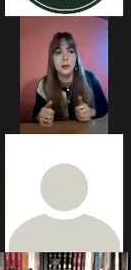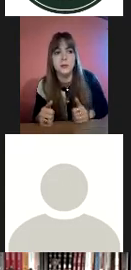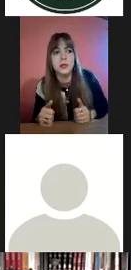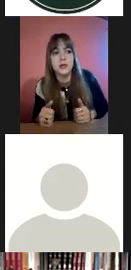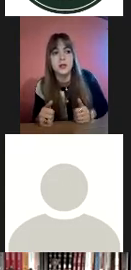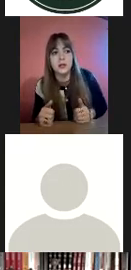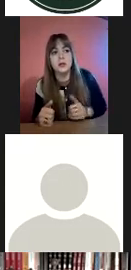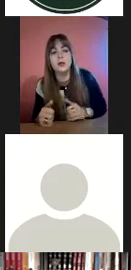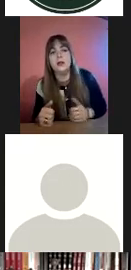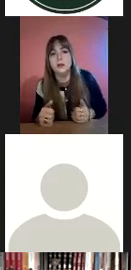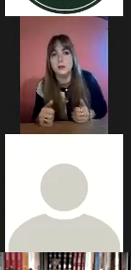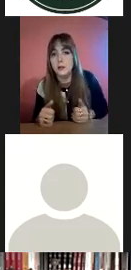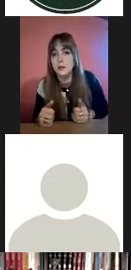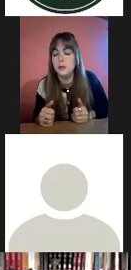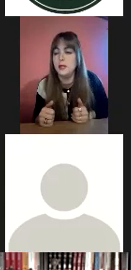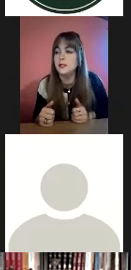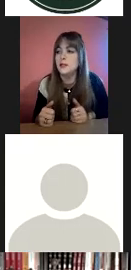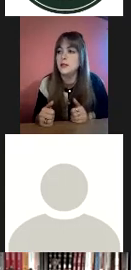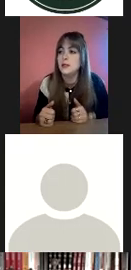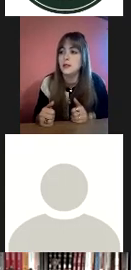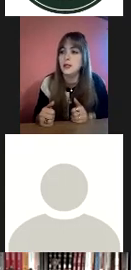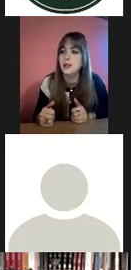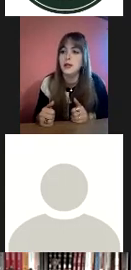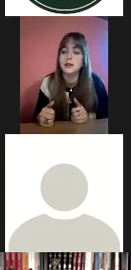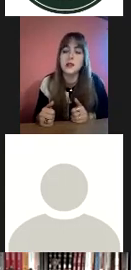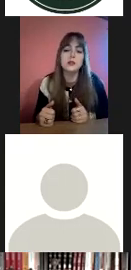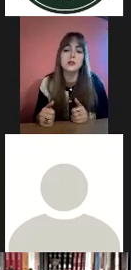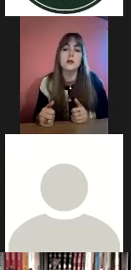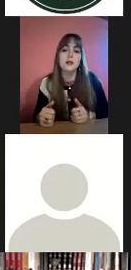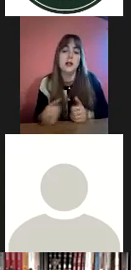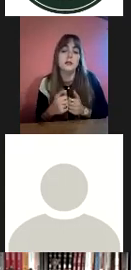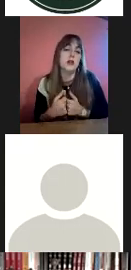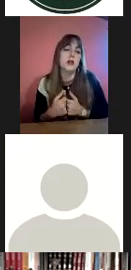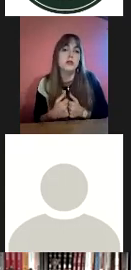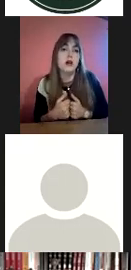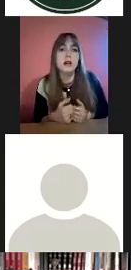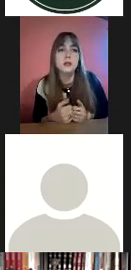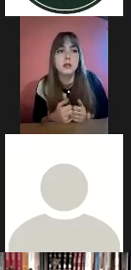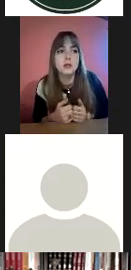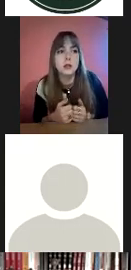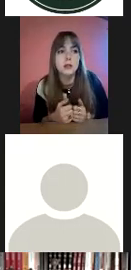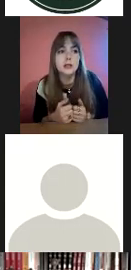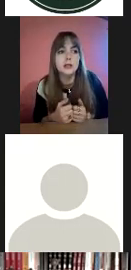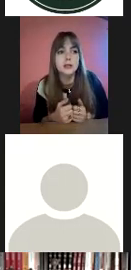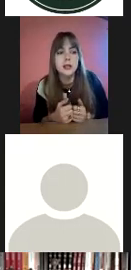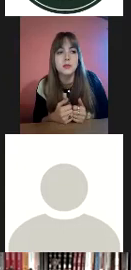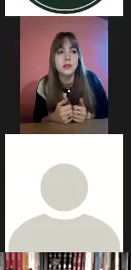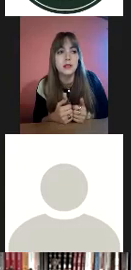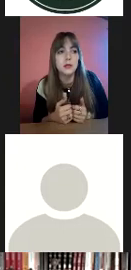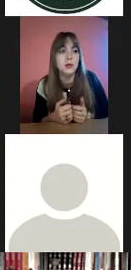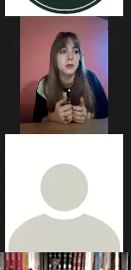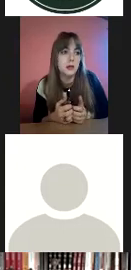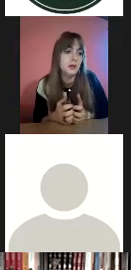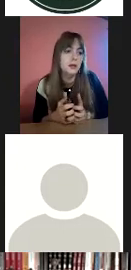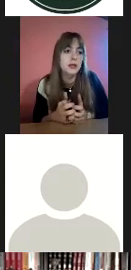responsable. Bueno, es muy cruel también, me parece, hacer responsable a los ciudadanos, a los habitantes, por este